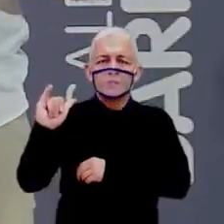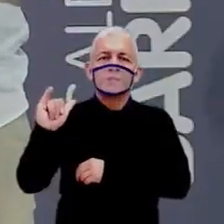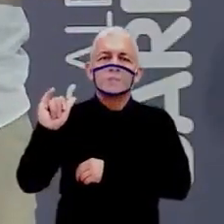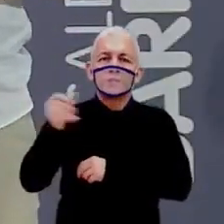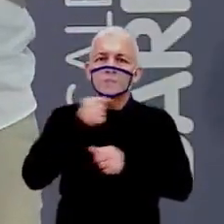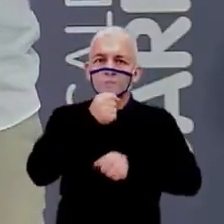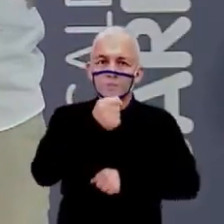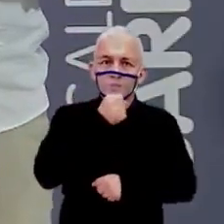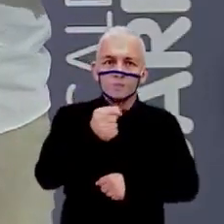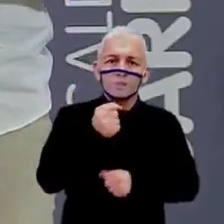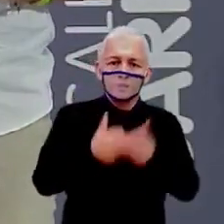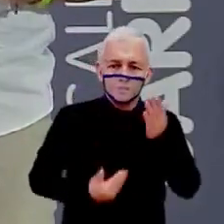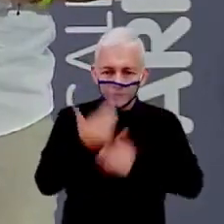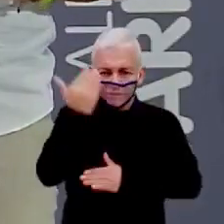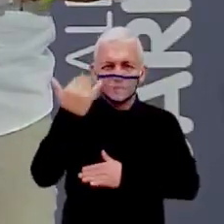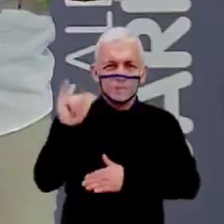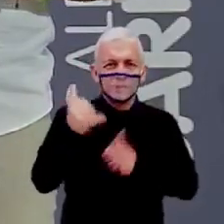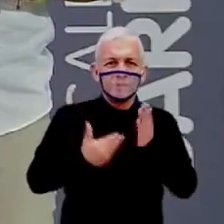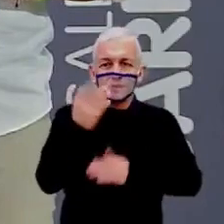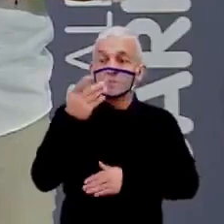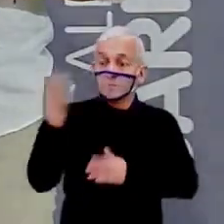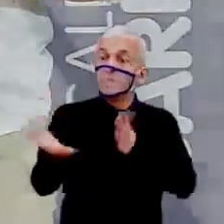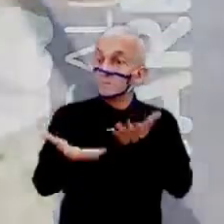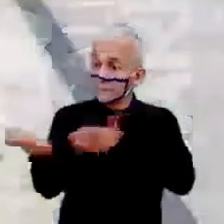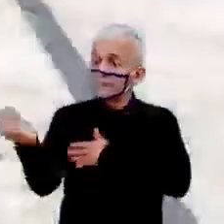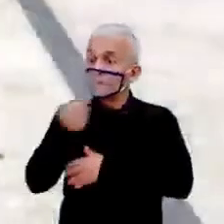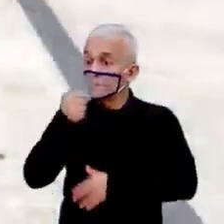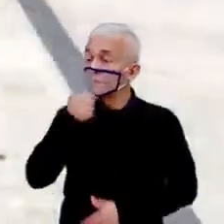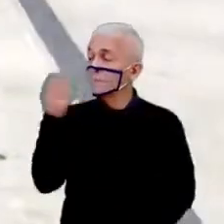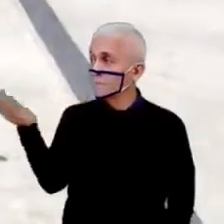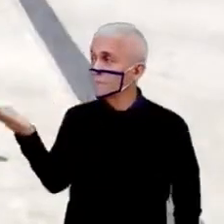el plan ya arrancó. Cindy, adelante.